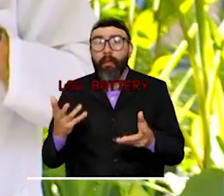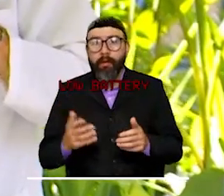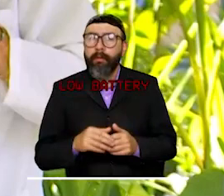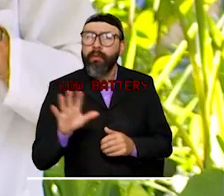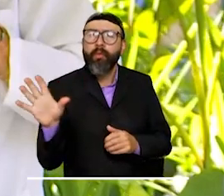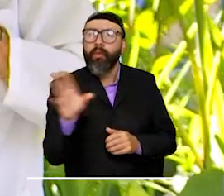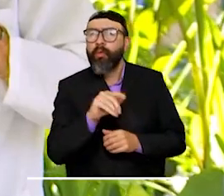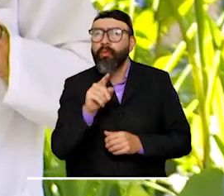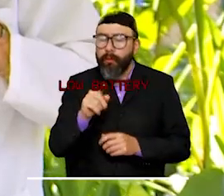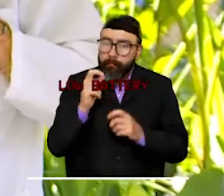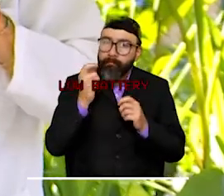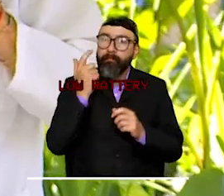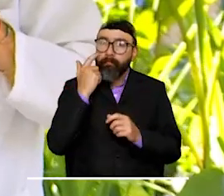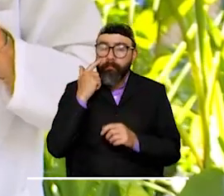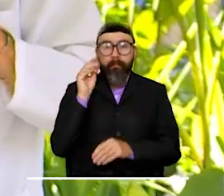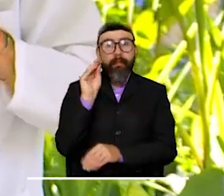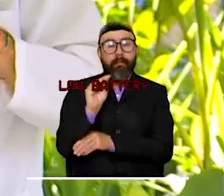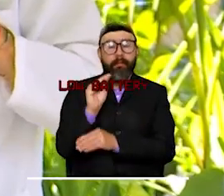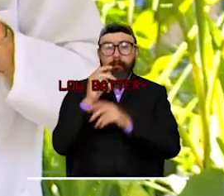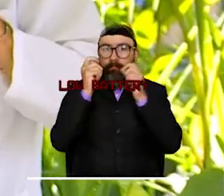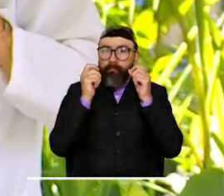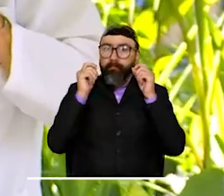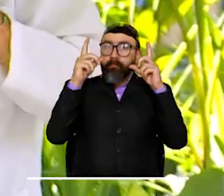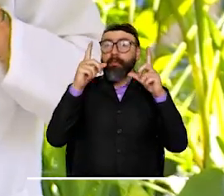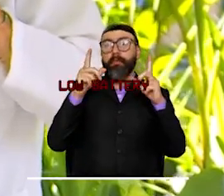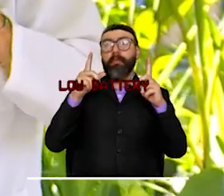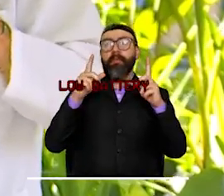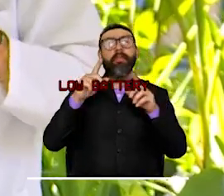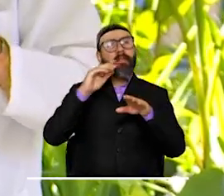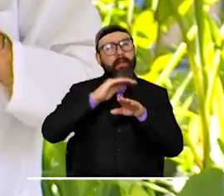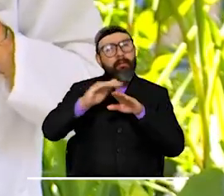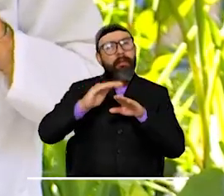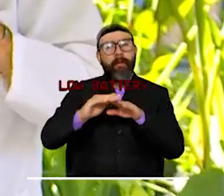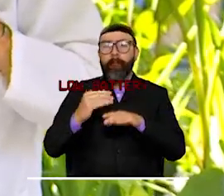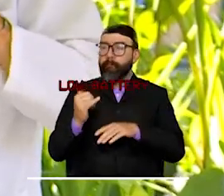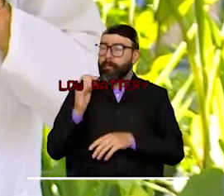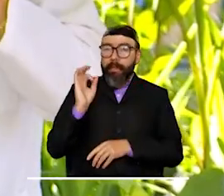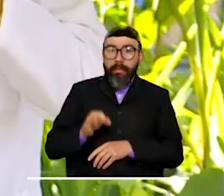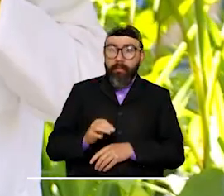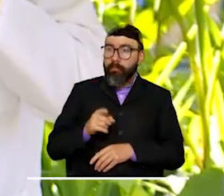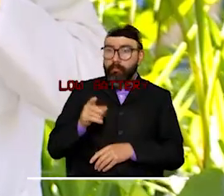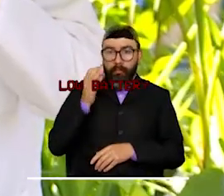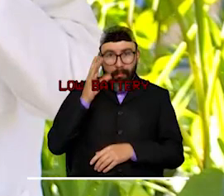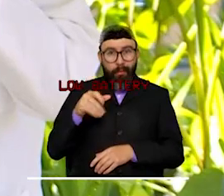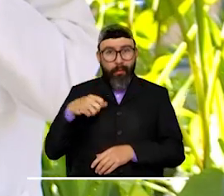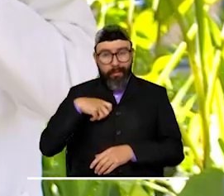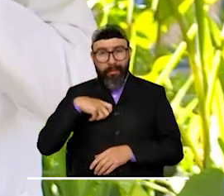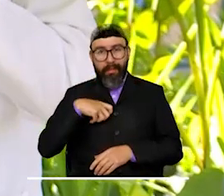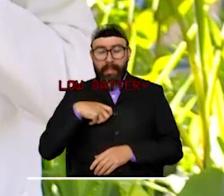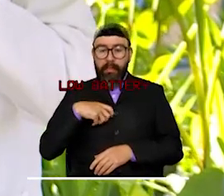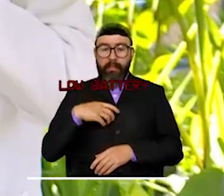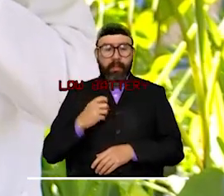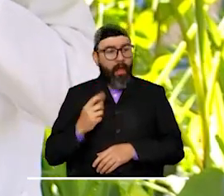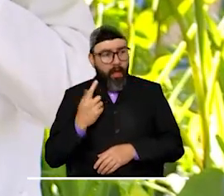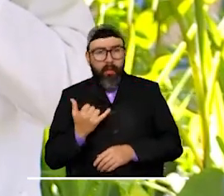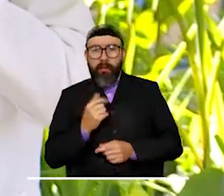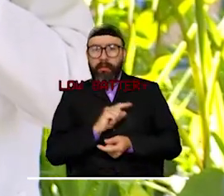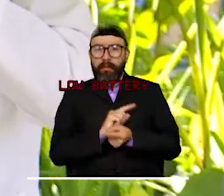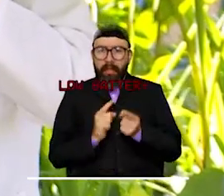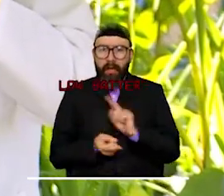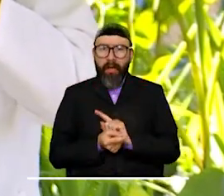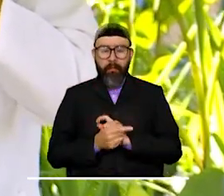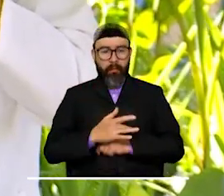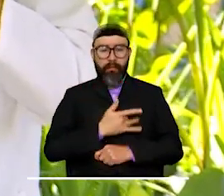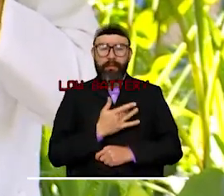ustedes, invitarlos para que siempre que tengan un cambio, un síntoma